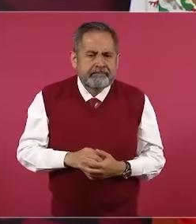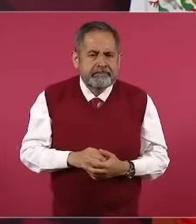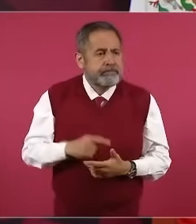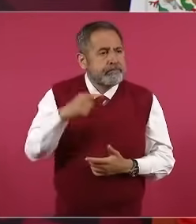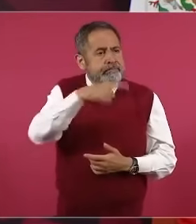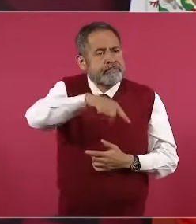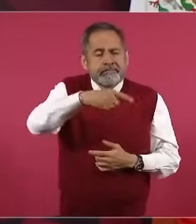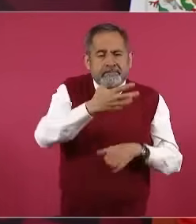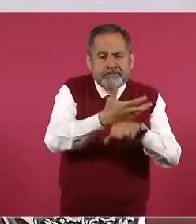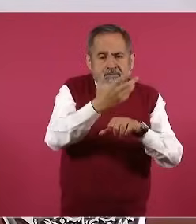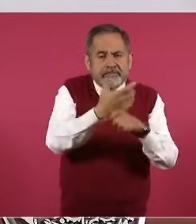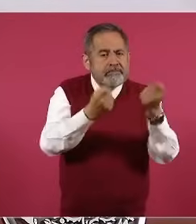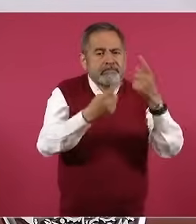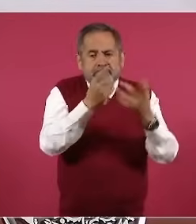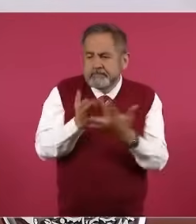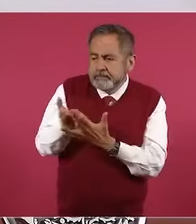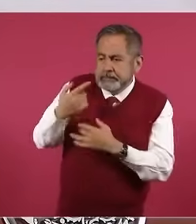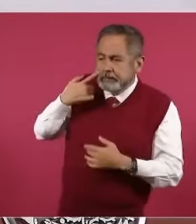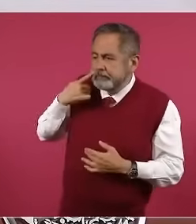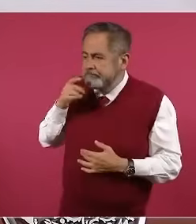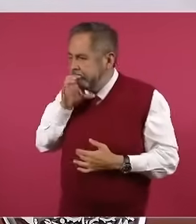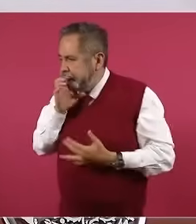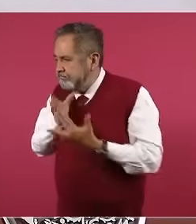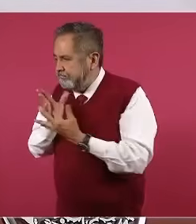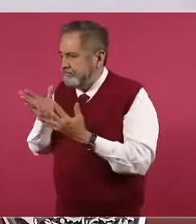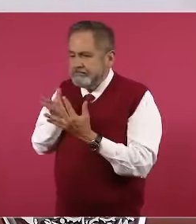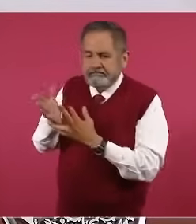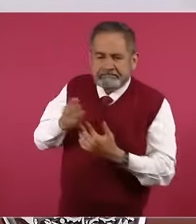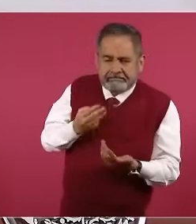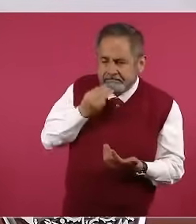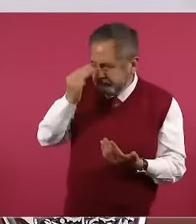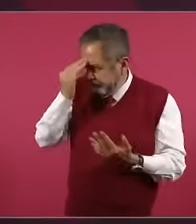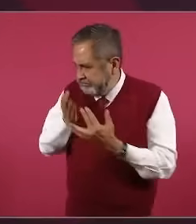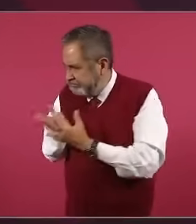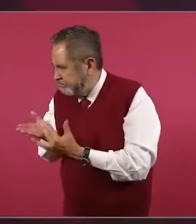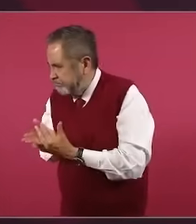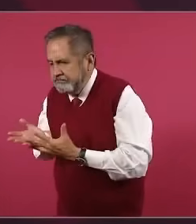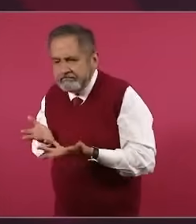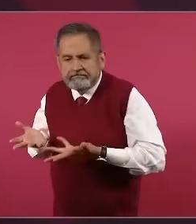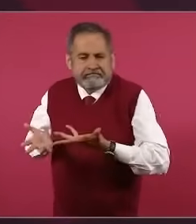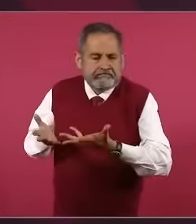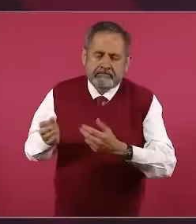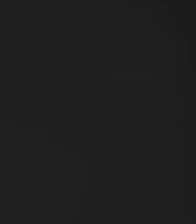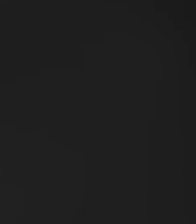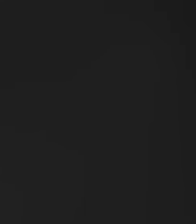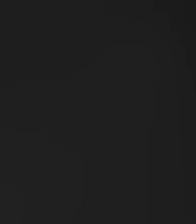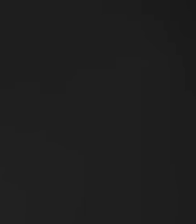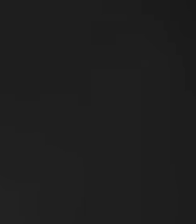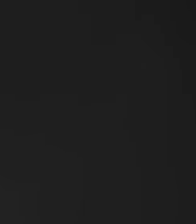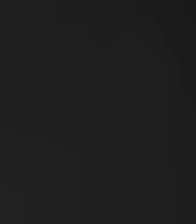estar metiendo la cuchara en todos lados.